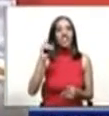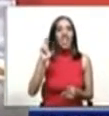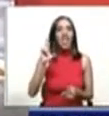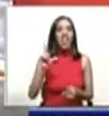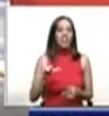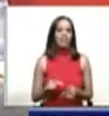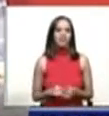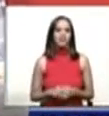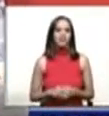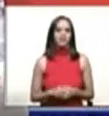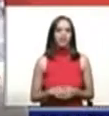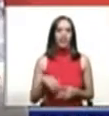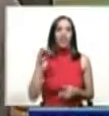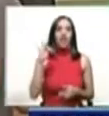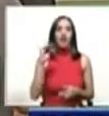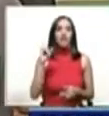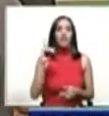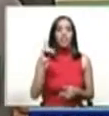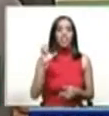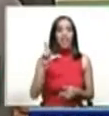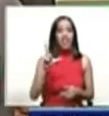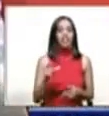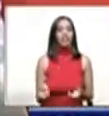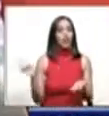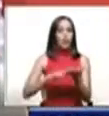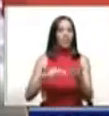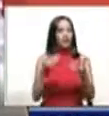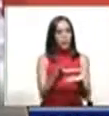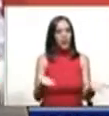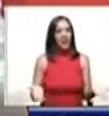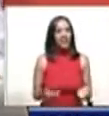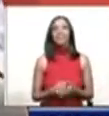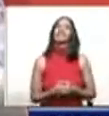el señor Fidel Madroñero de vuelta por acá. Y por supuesto,